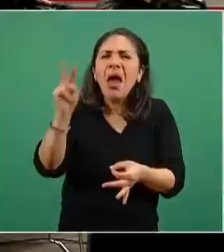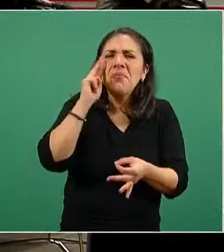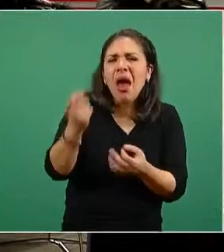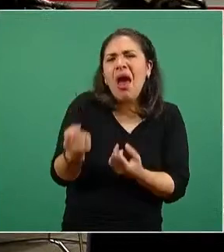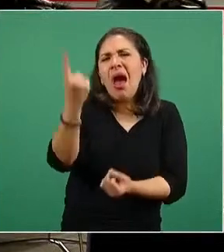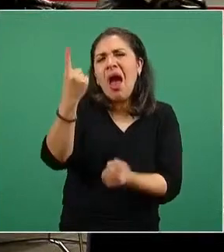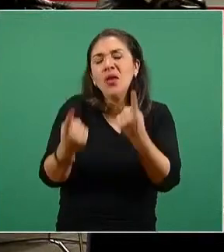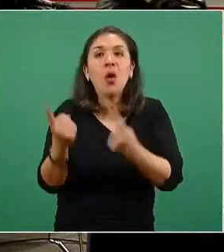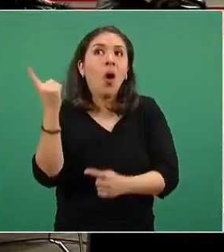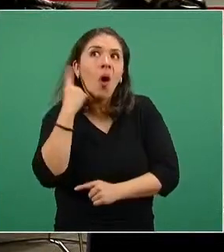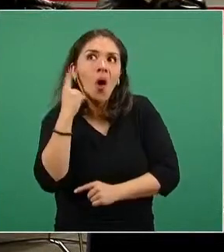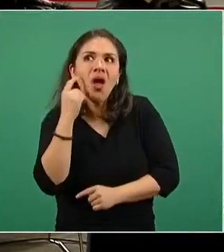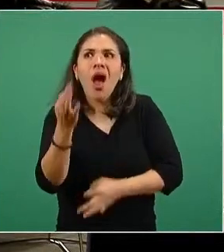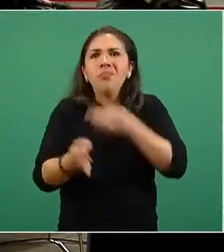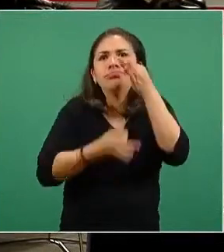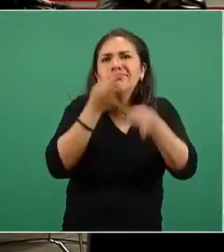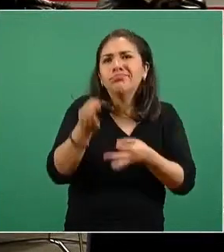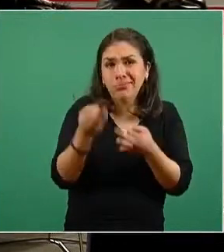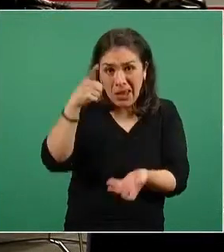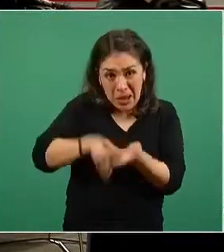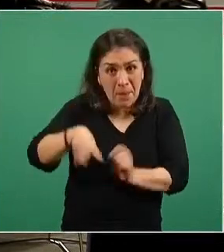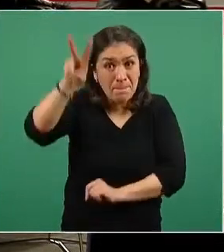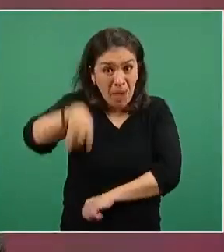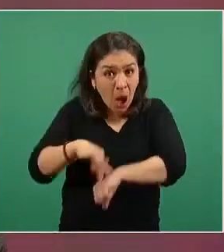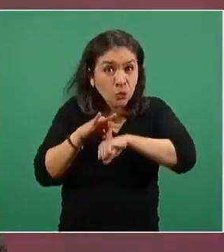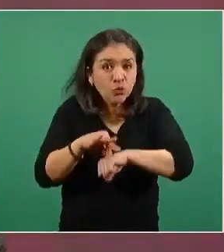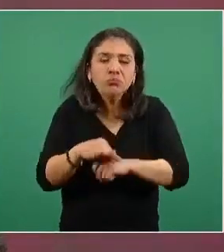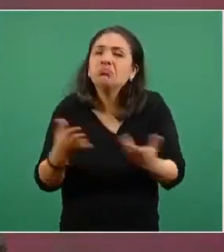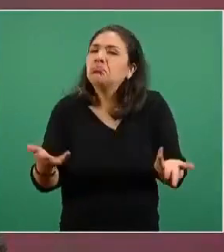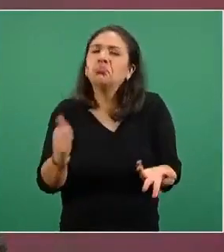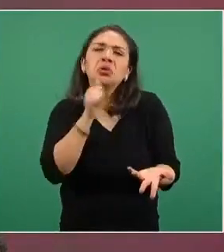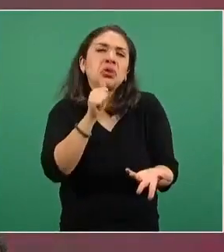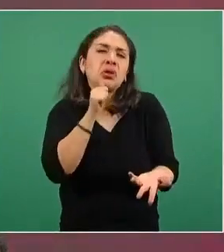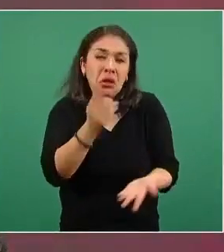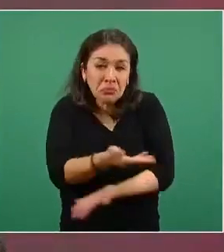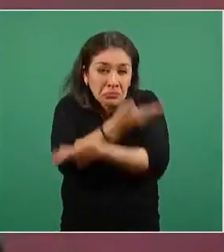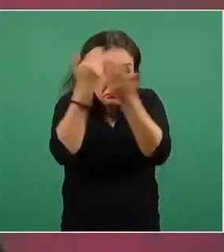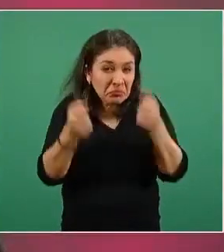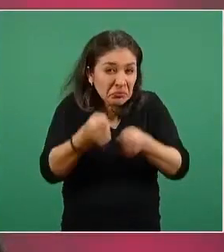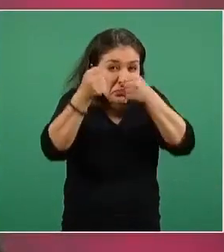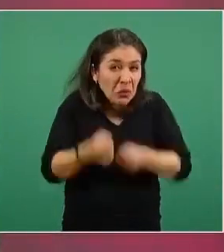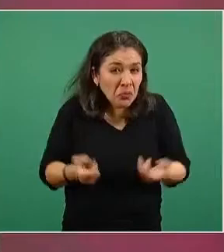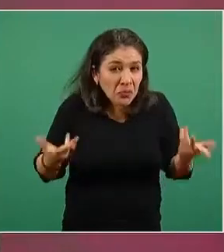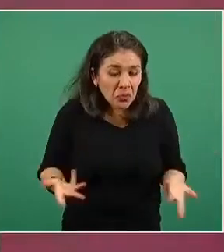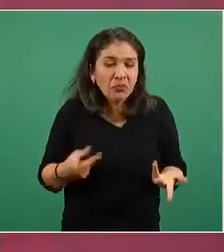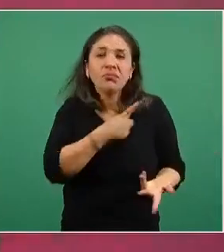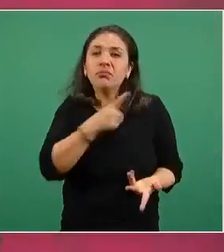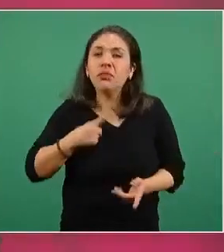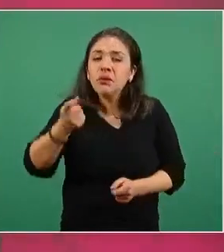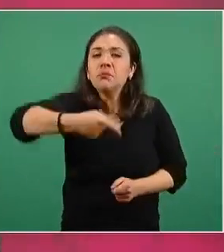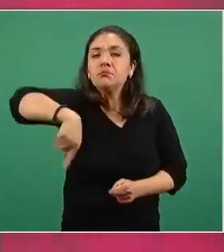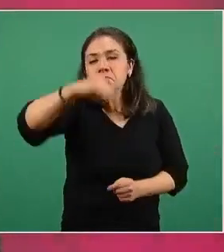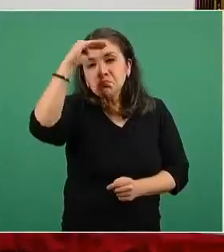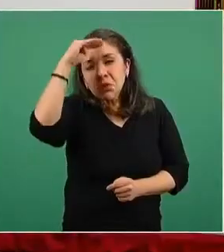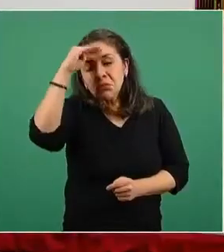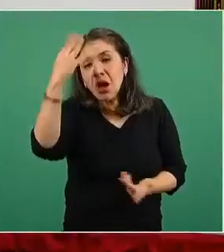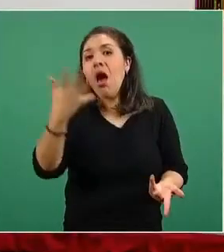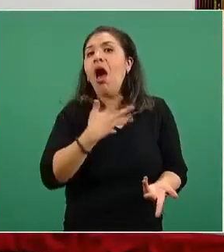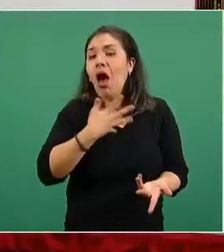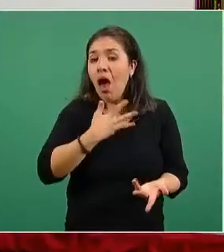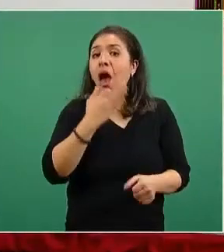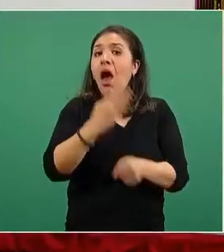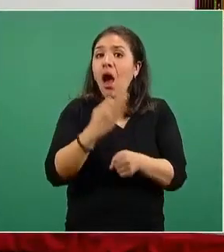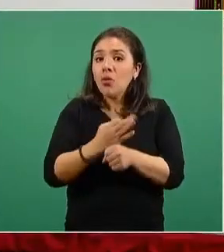versiones y rumores de cosas que no necesariamente se constatan. Hay que tener presente que también están en